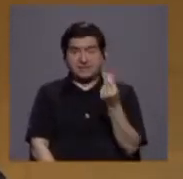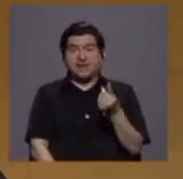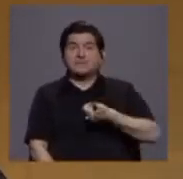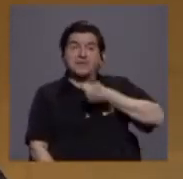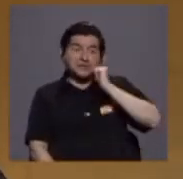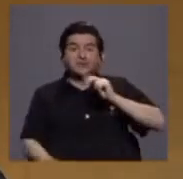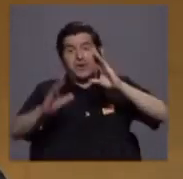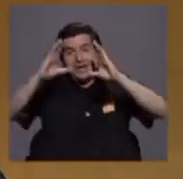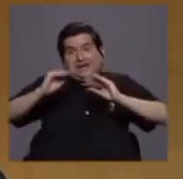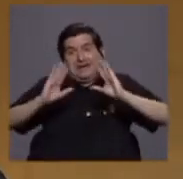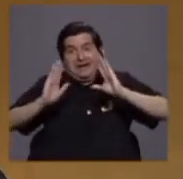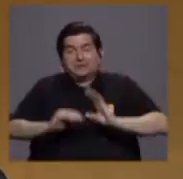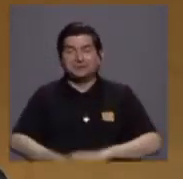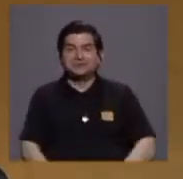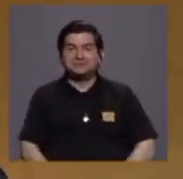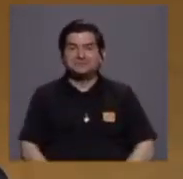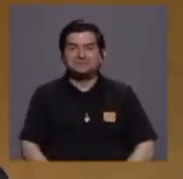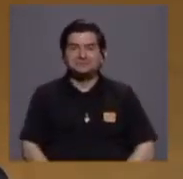anoche.